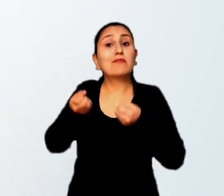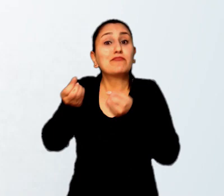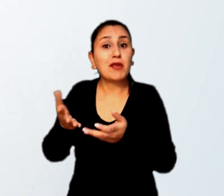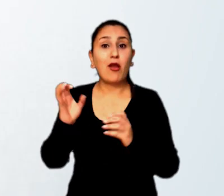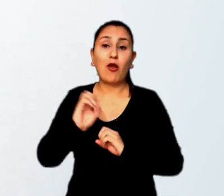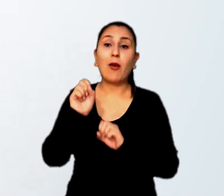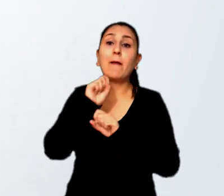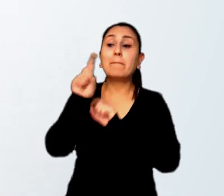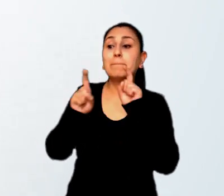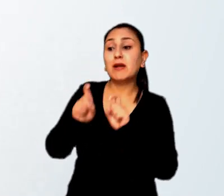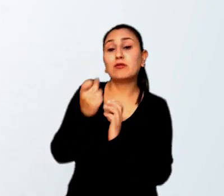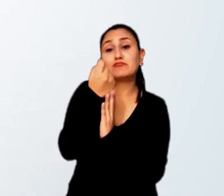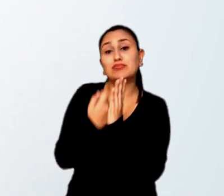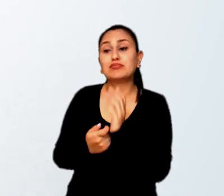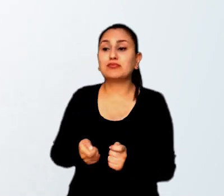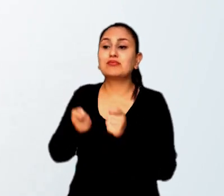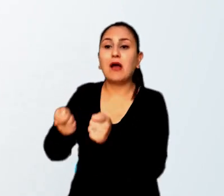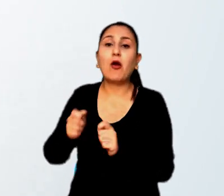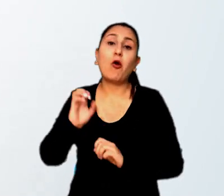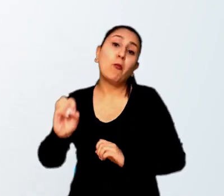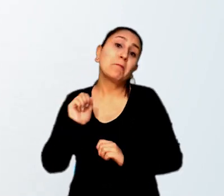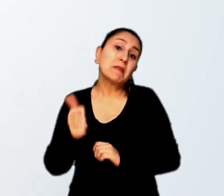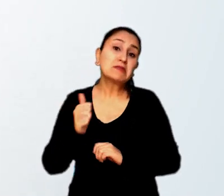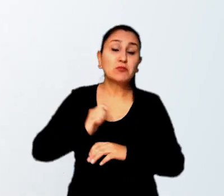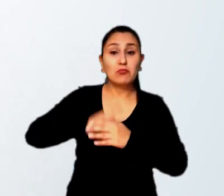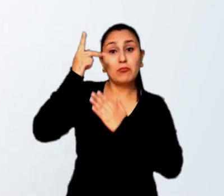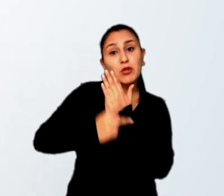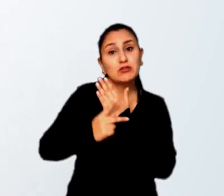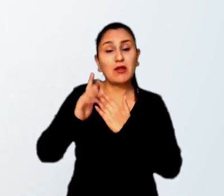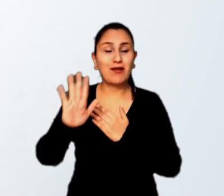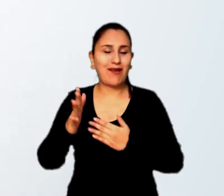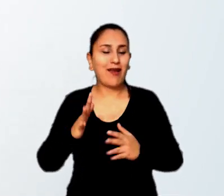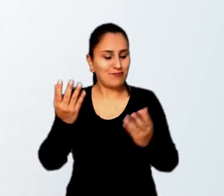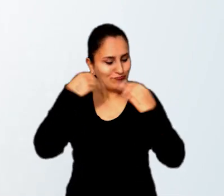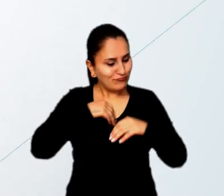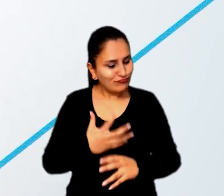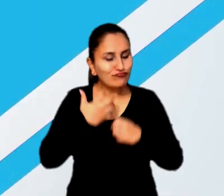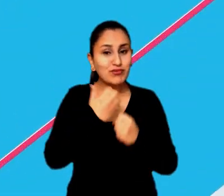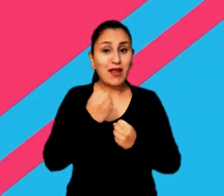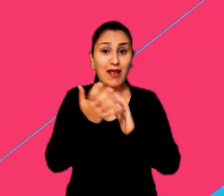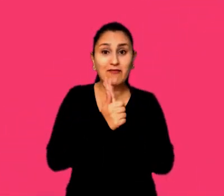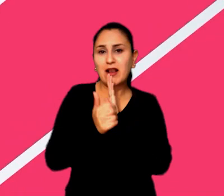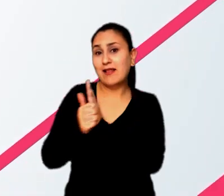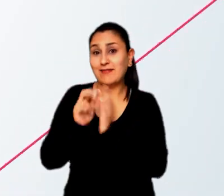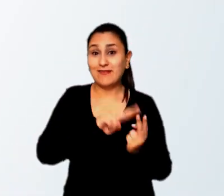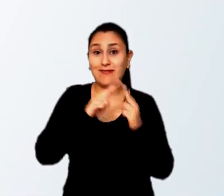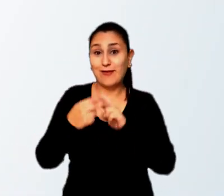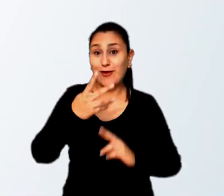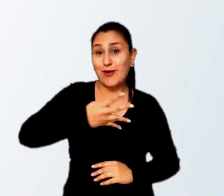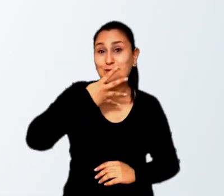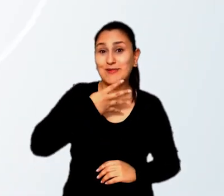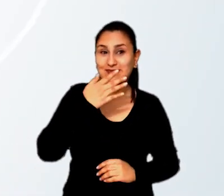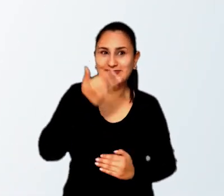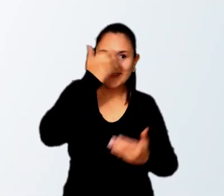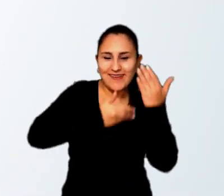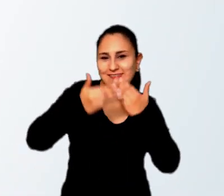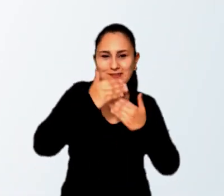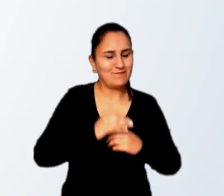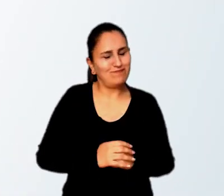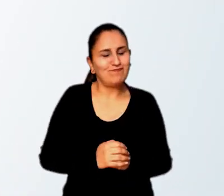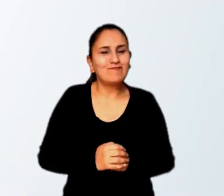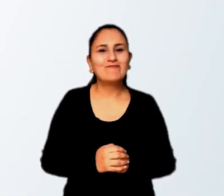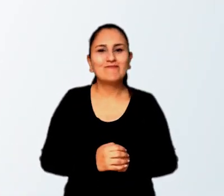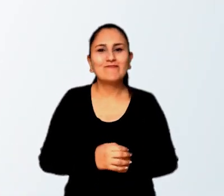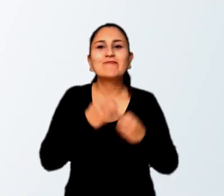estudiante fortalezca sus habilidades en relación con la competencia valorada agradecemos su constante compromiso